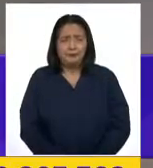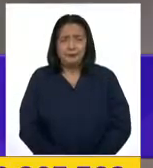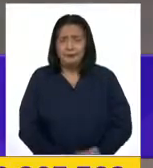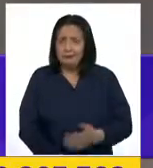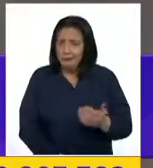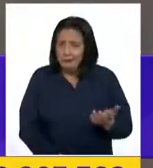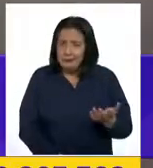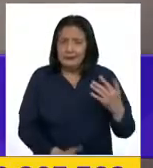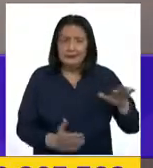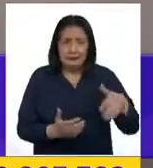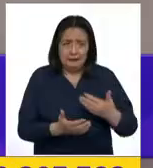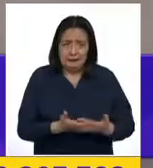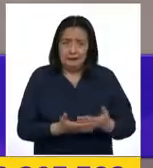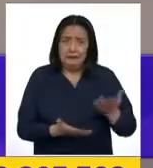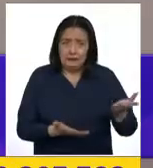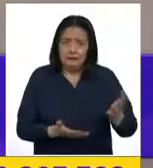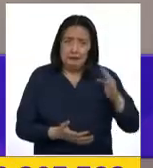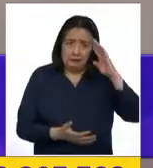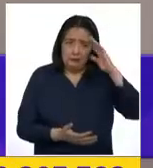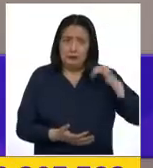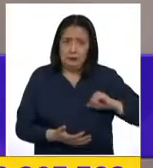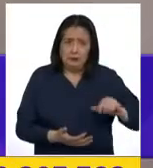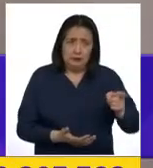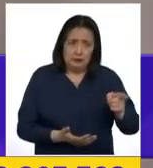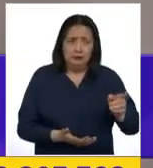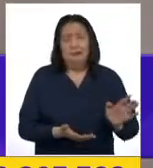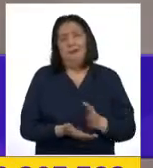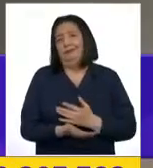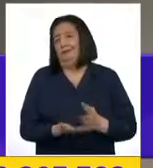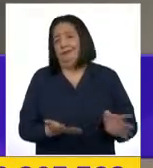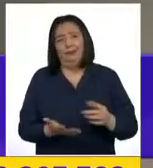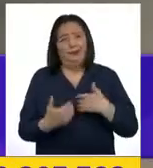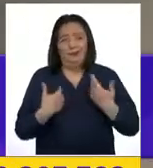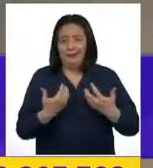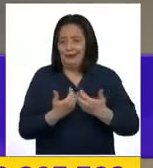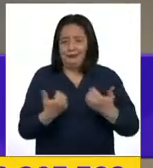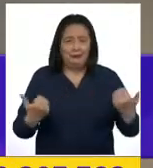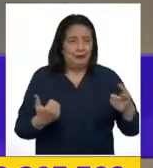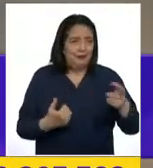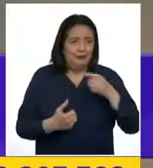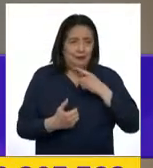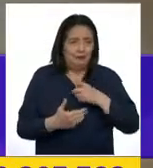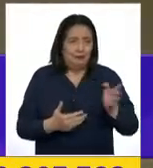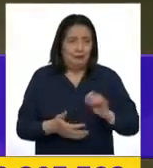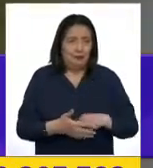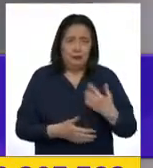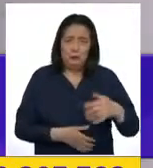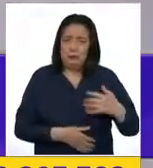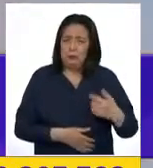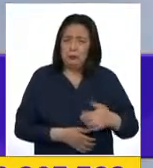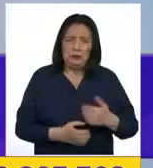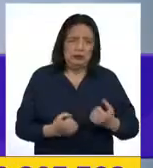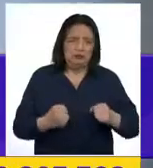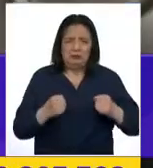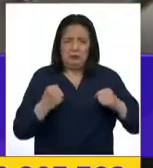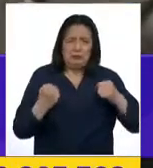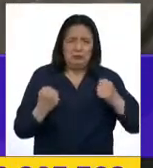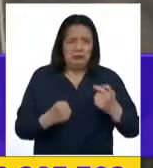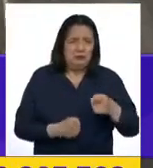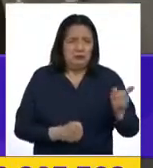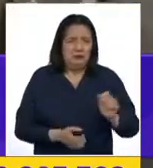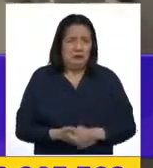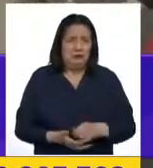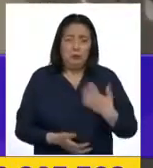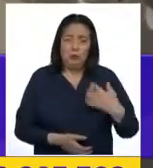A pesar de la llegada del personal de Serenazgo, era imposible separar a estas féminas que se encontraban descontroladas.